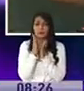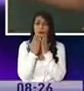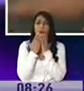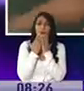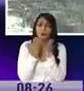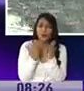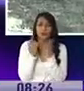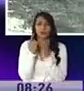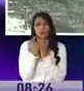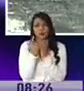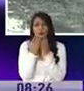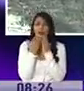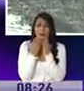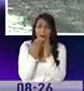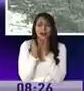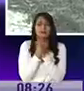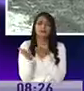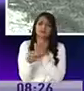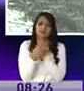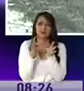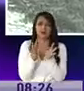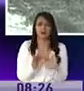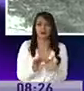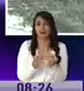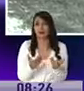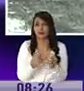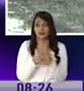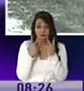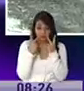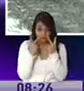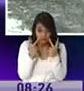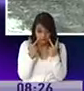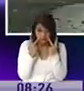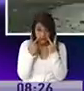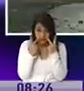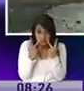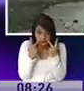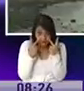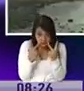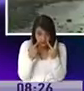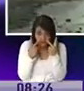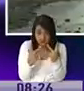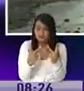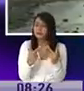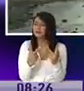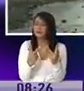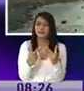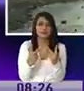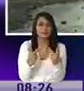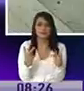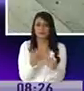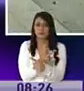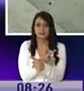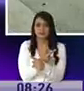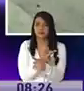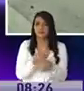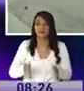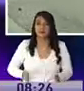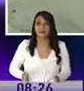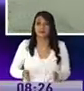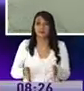que por favor vayan arreglen es que se cae uno ve ahí y dice pero por favor Está terrible lo peor es que estas avenidas por